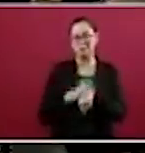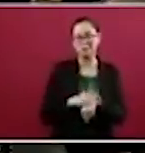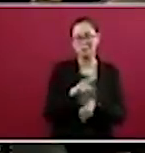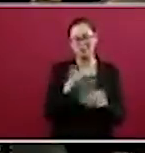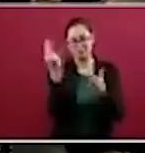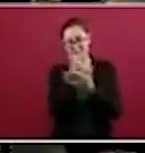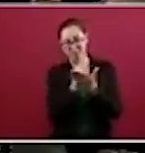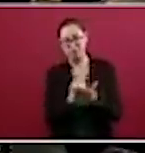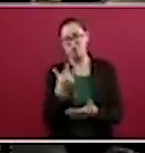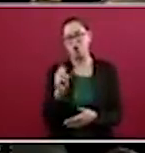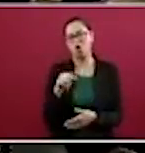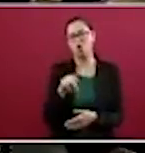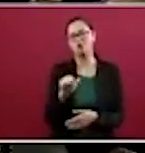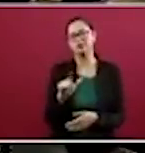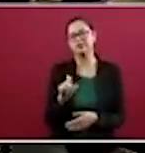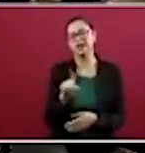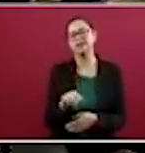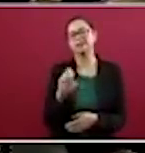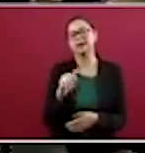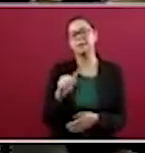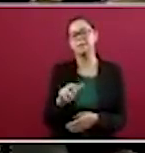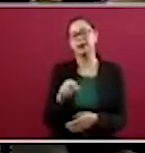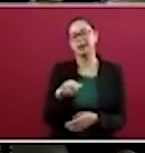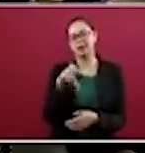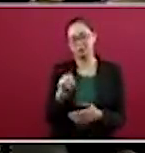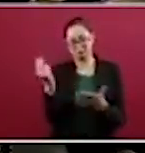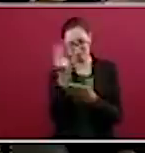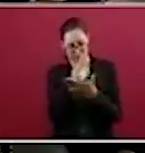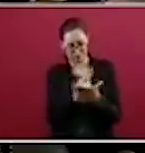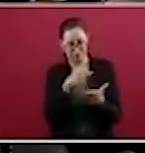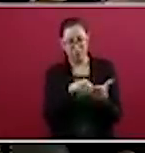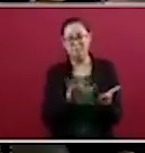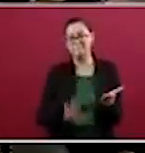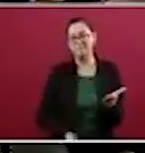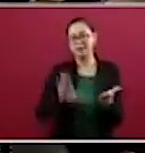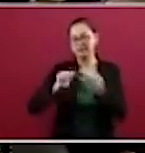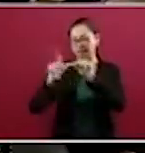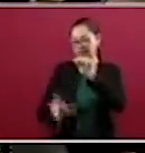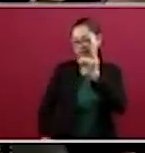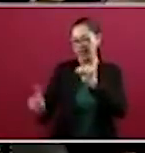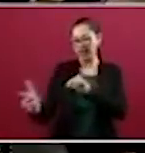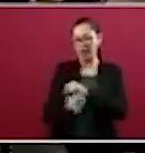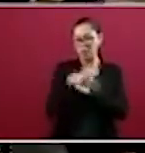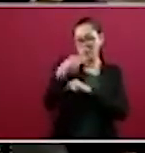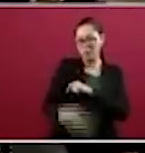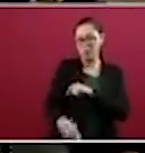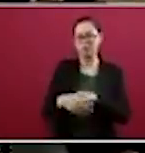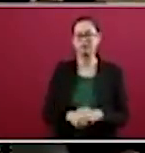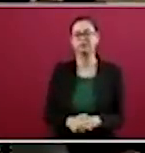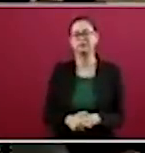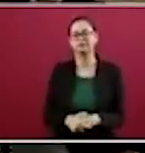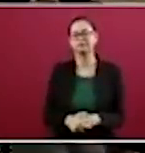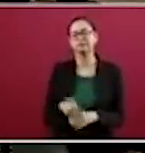Camarena, la patria de los libros de texto. Este 12 de febrero alcanzó sus 60 años de existencia